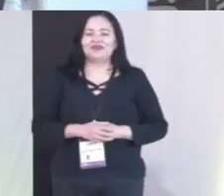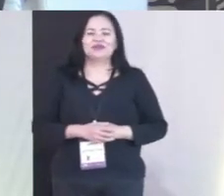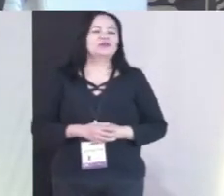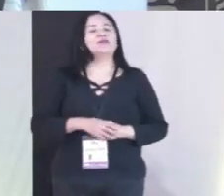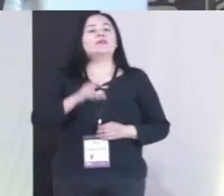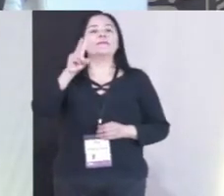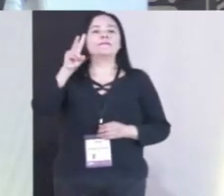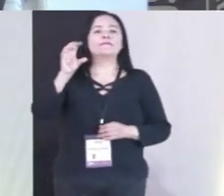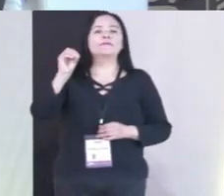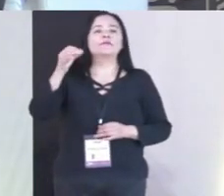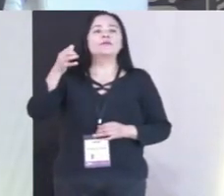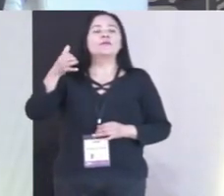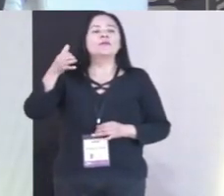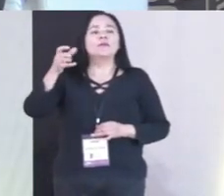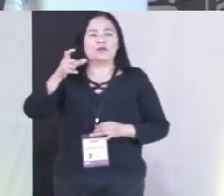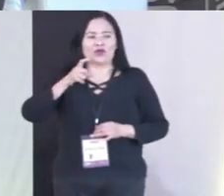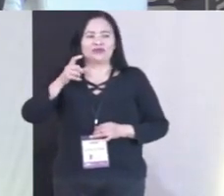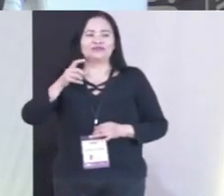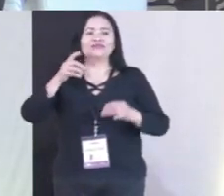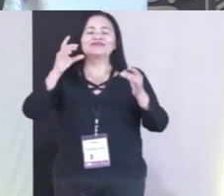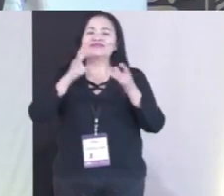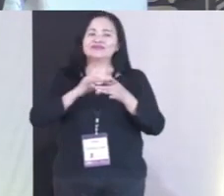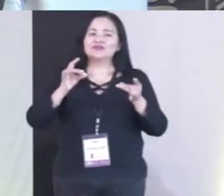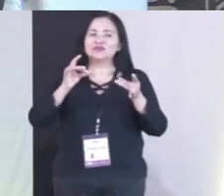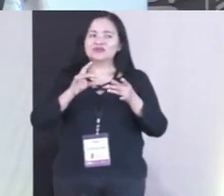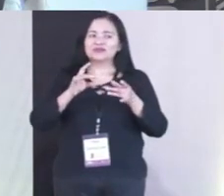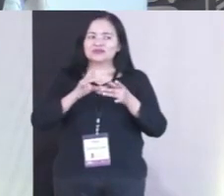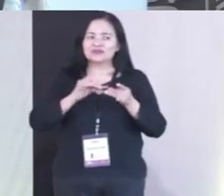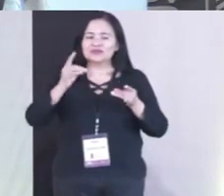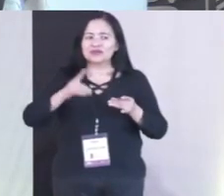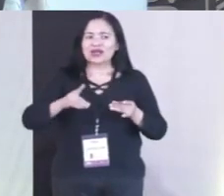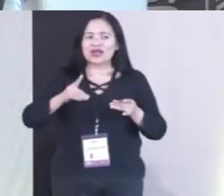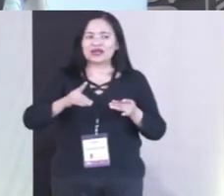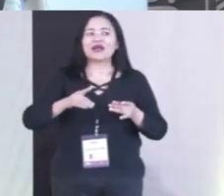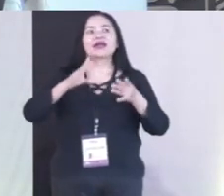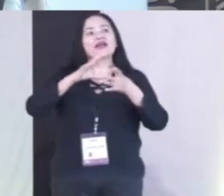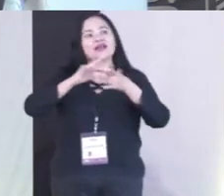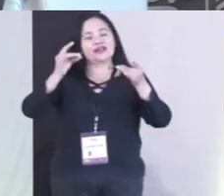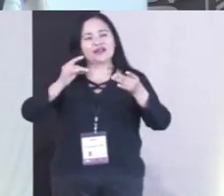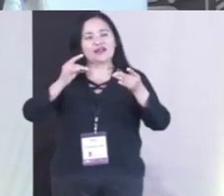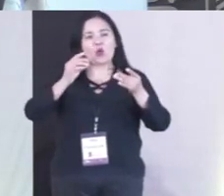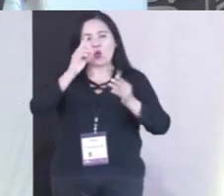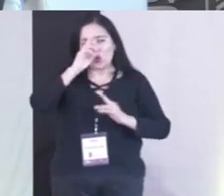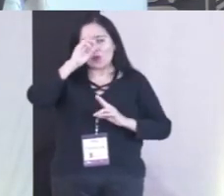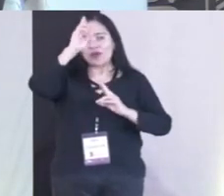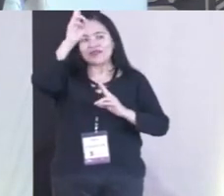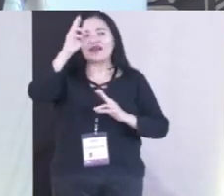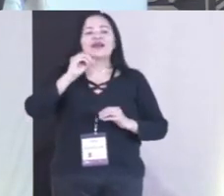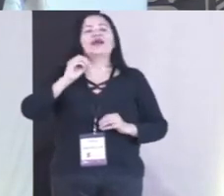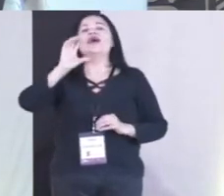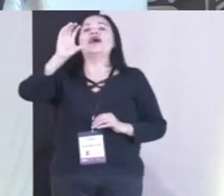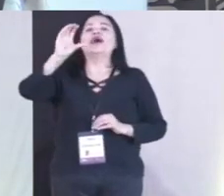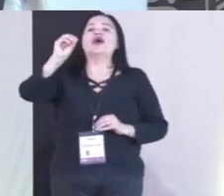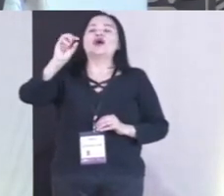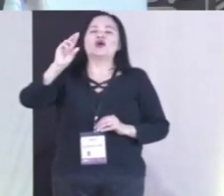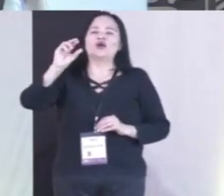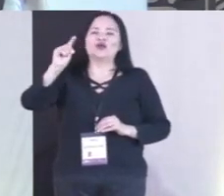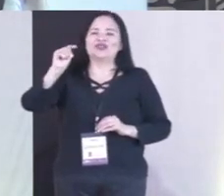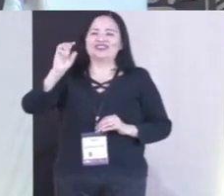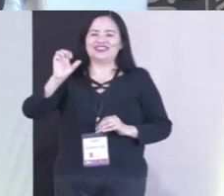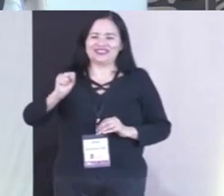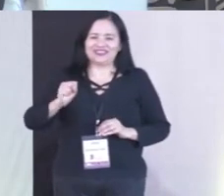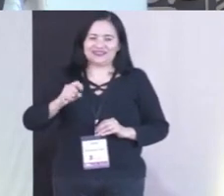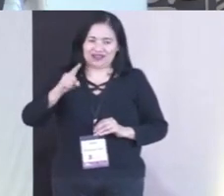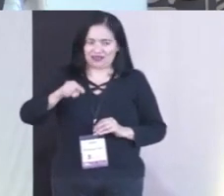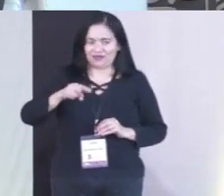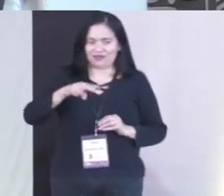Vox nos exige que se rinda un homenaje a Cortés y además que